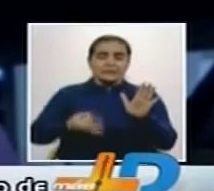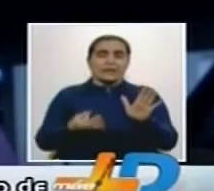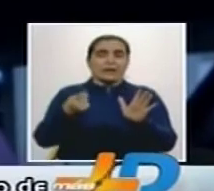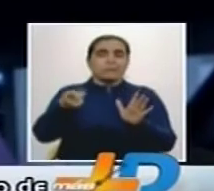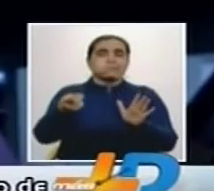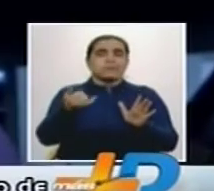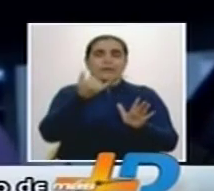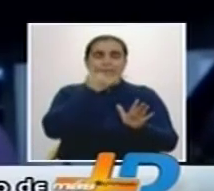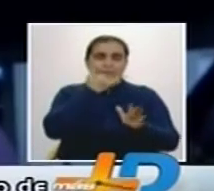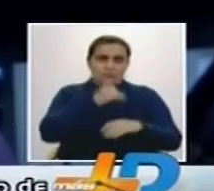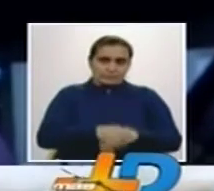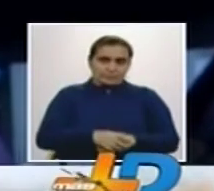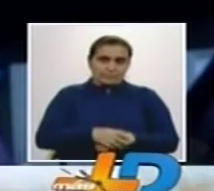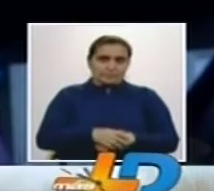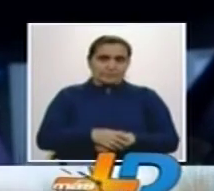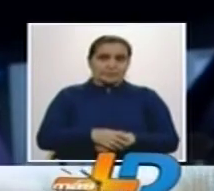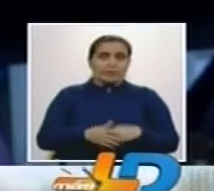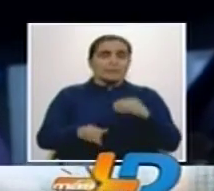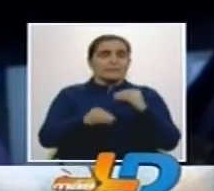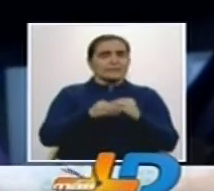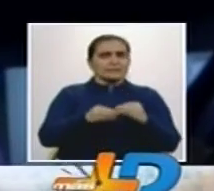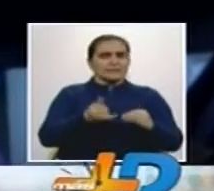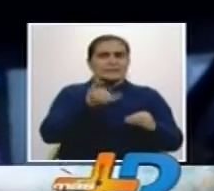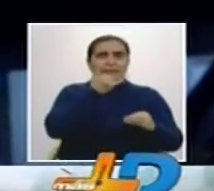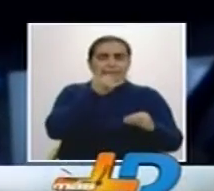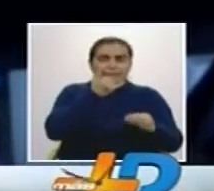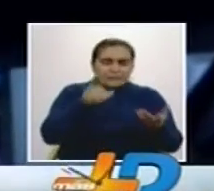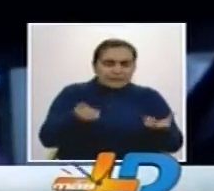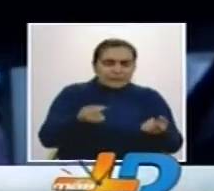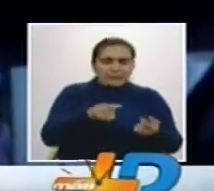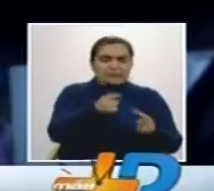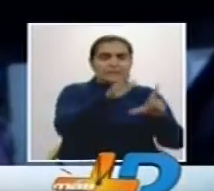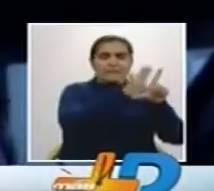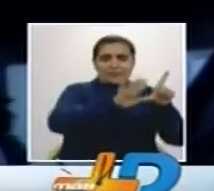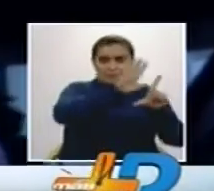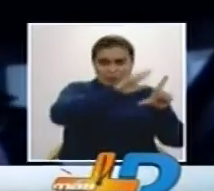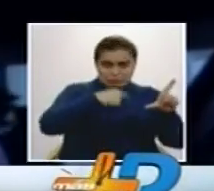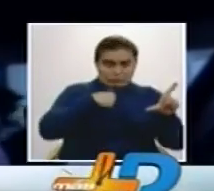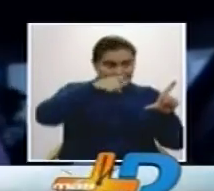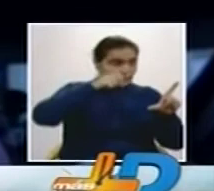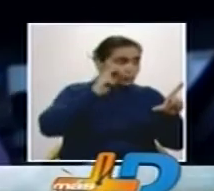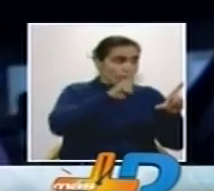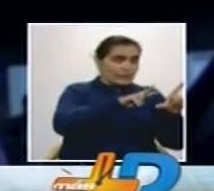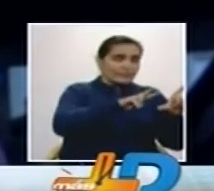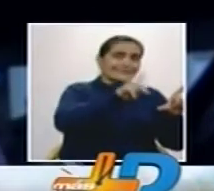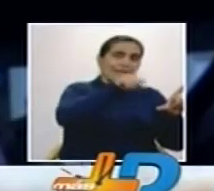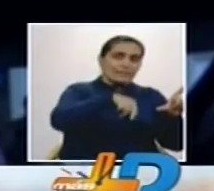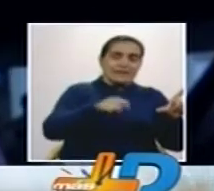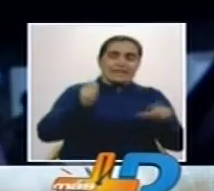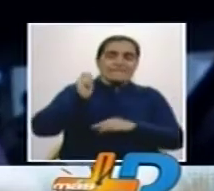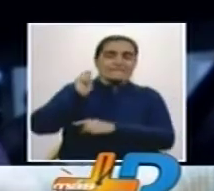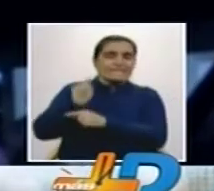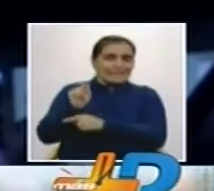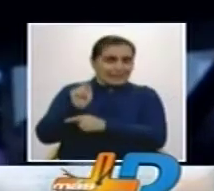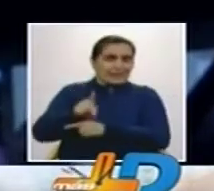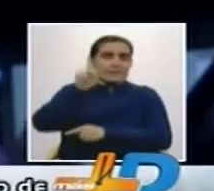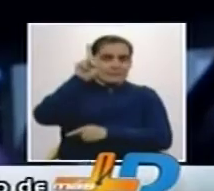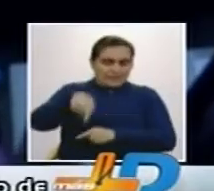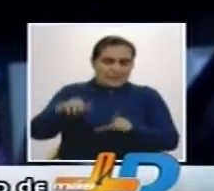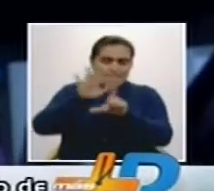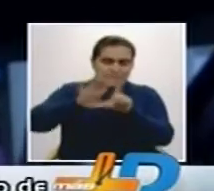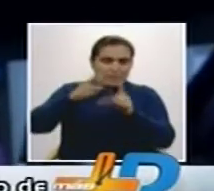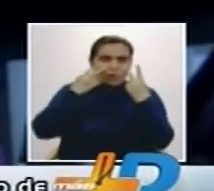Más allá de poder conocer yo el contenido de esos videos, lo importante es que lo conozca la fiscalía y que lo tenga